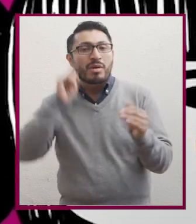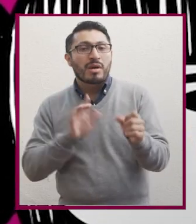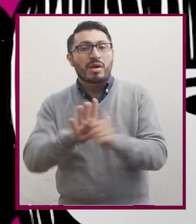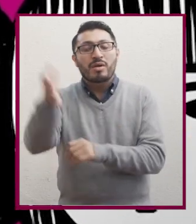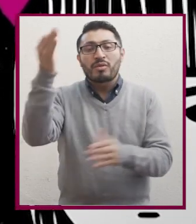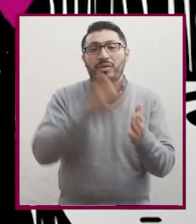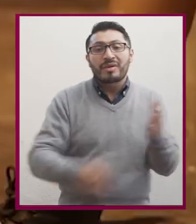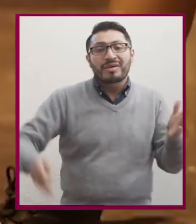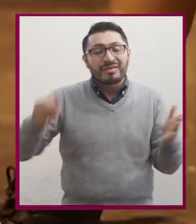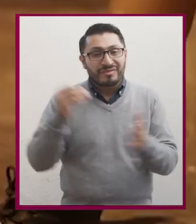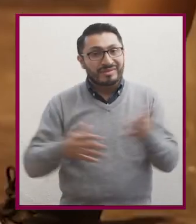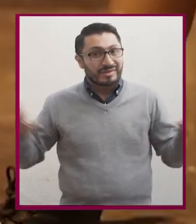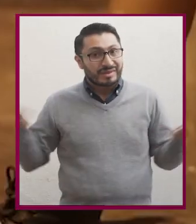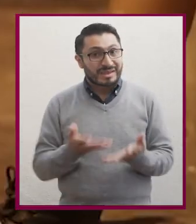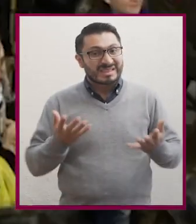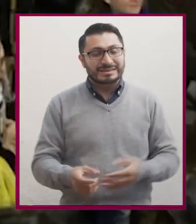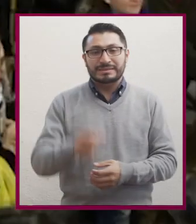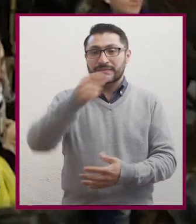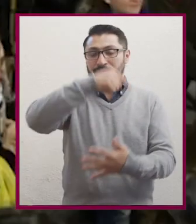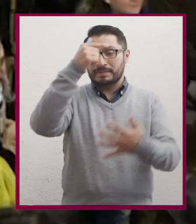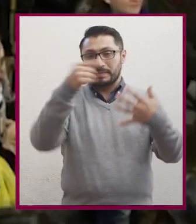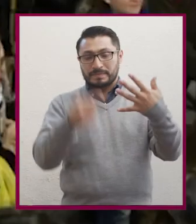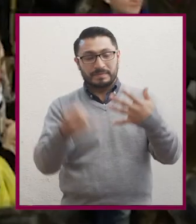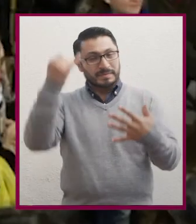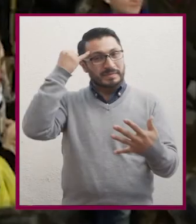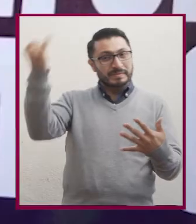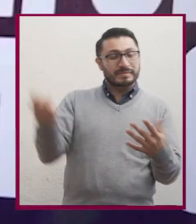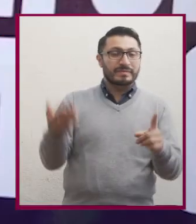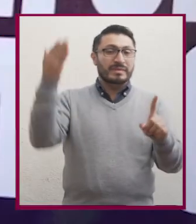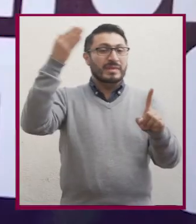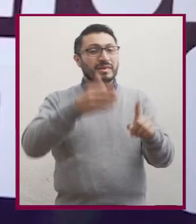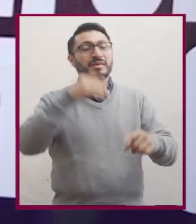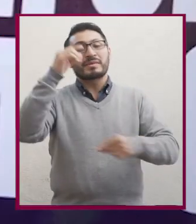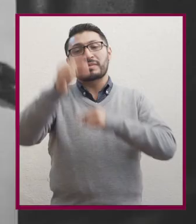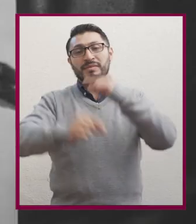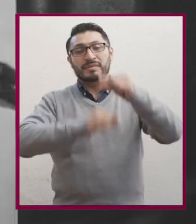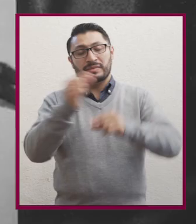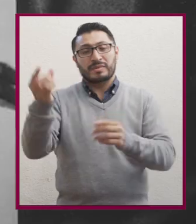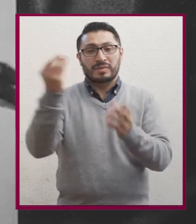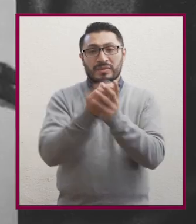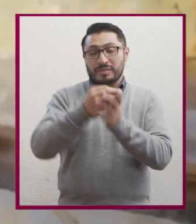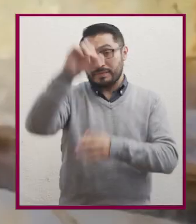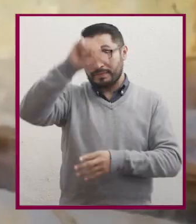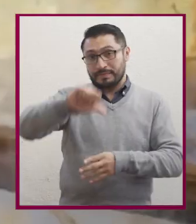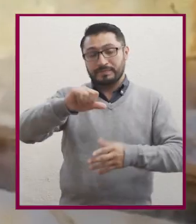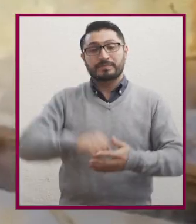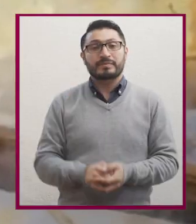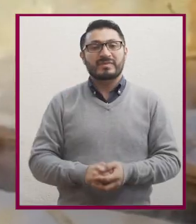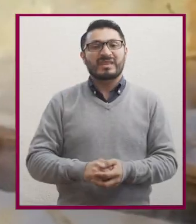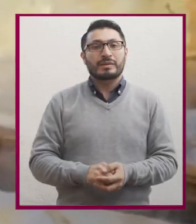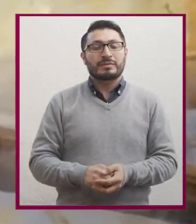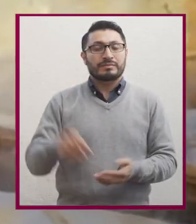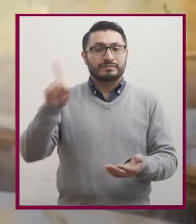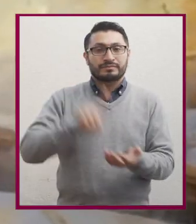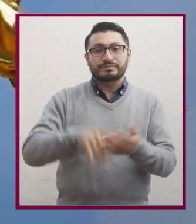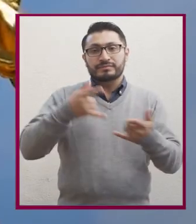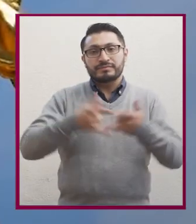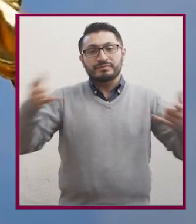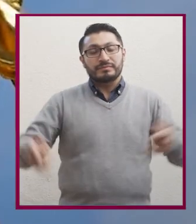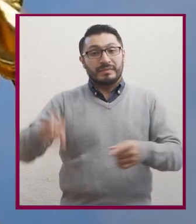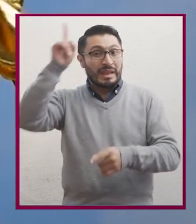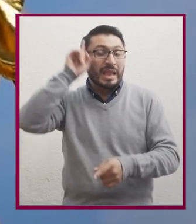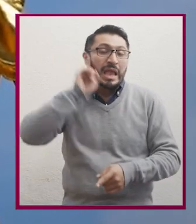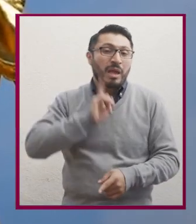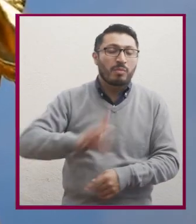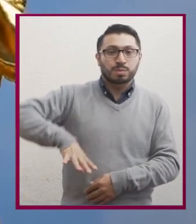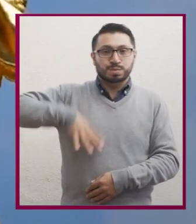falta por recorrer? Estas son algunas de las ideas que buscaremos abordar en el programa de hoy. A lo largo de la historia, las mujeres